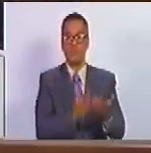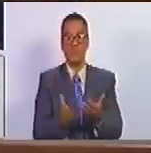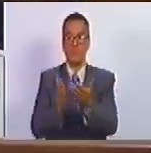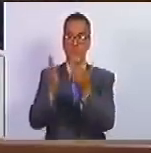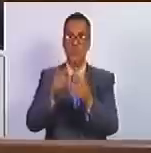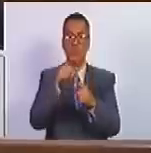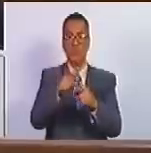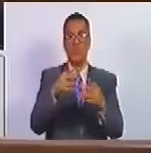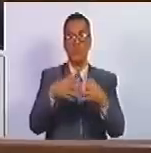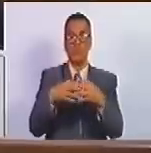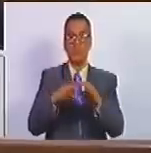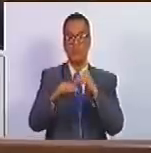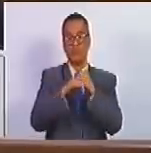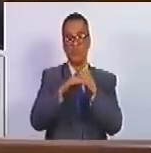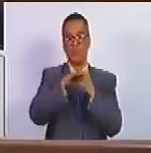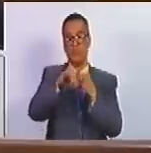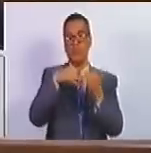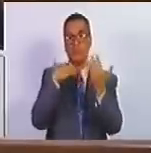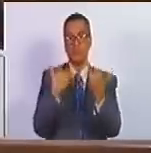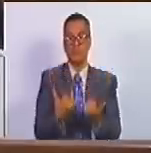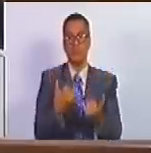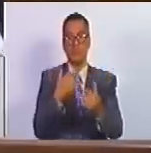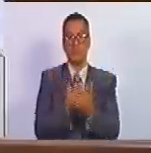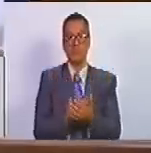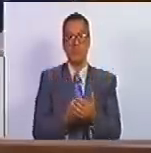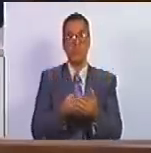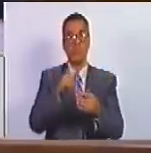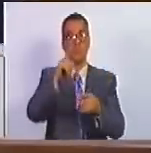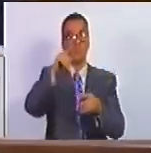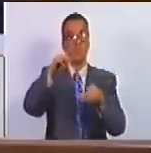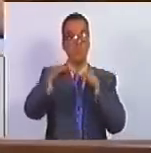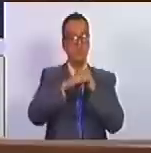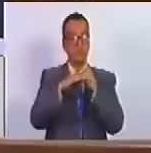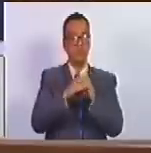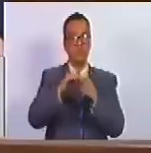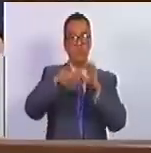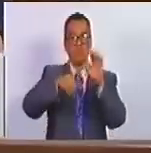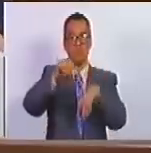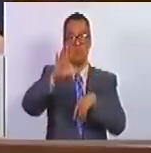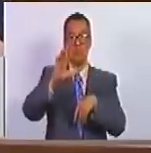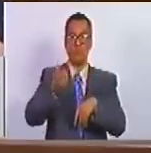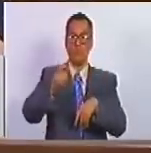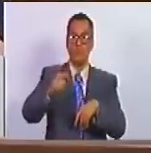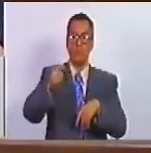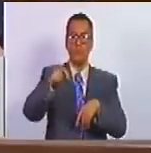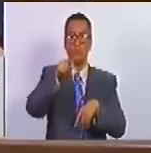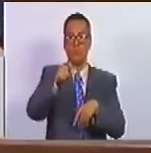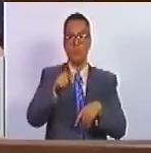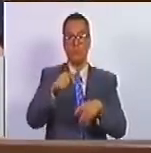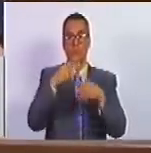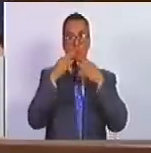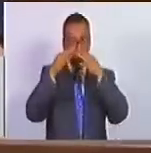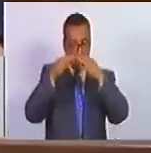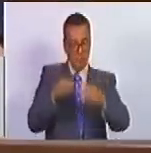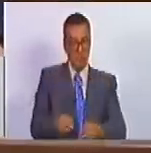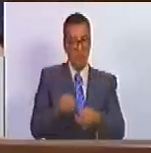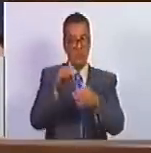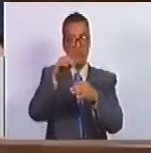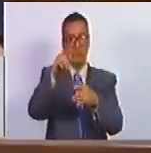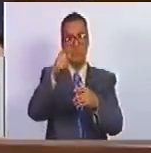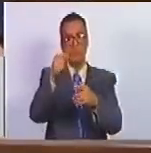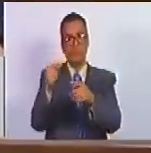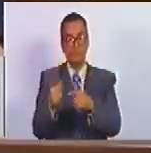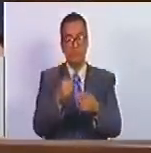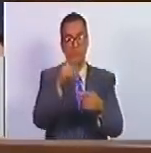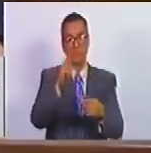servicios de índole similar, hasta un monto en bolívares equivalente a 15 veces el tipo de cambio oficial de la moneda